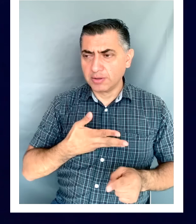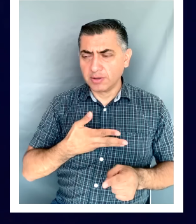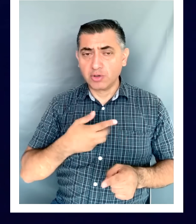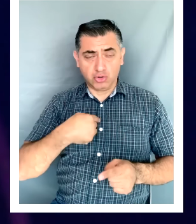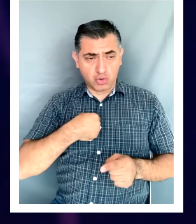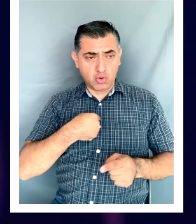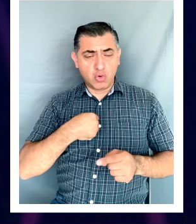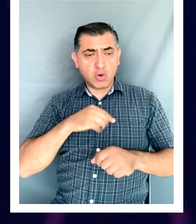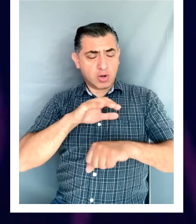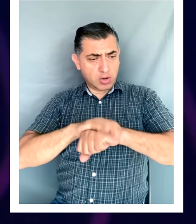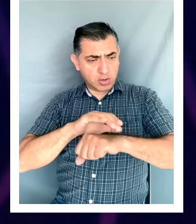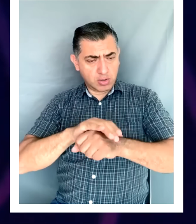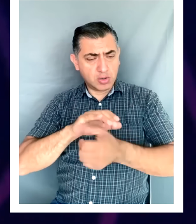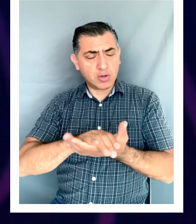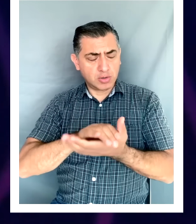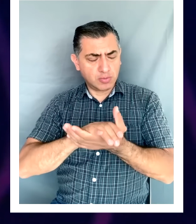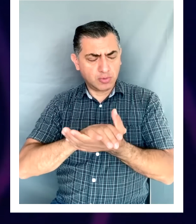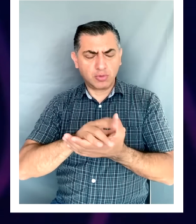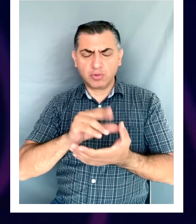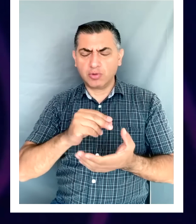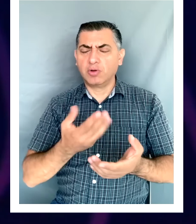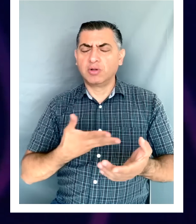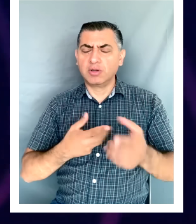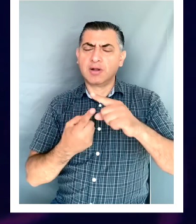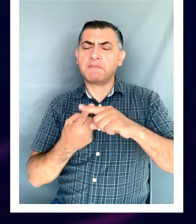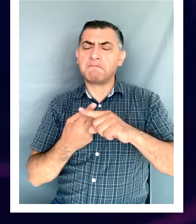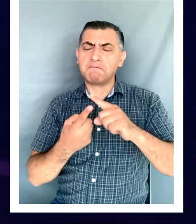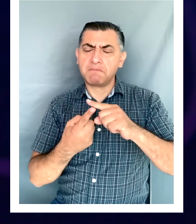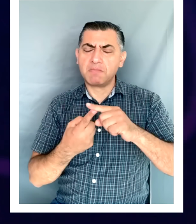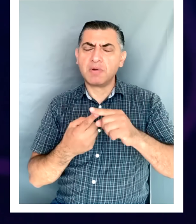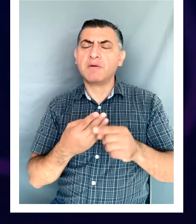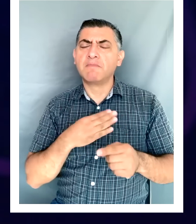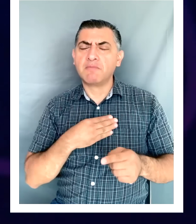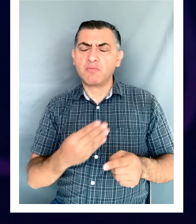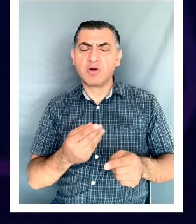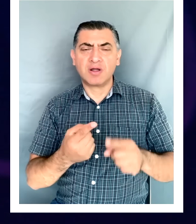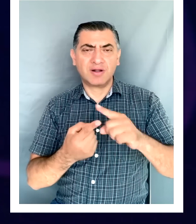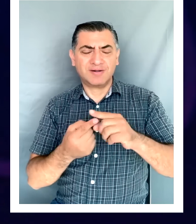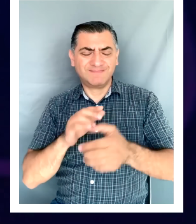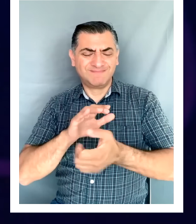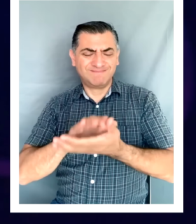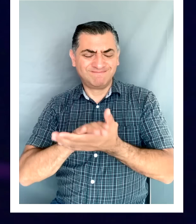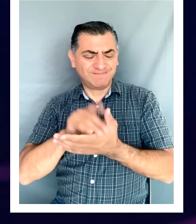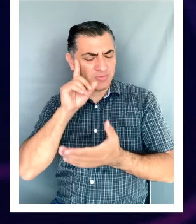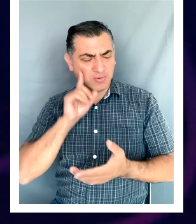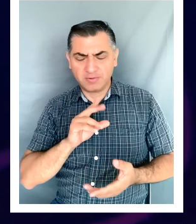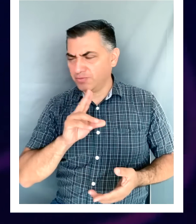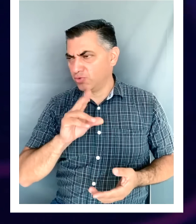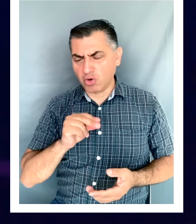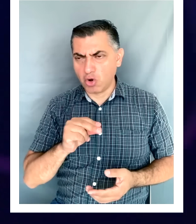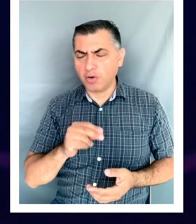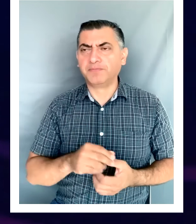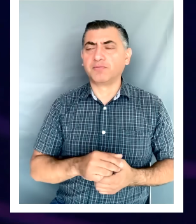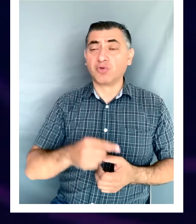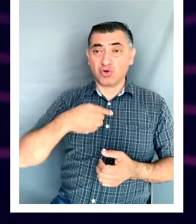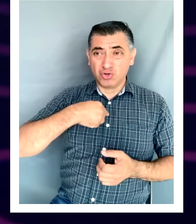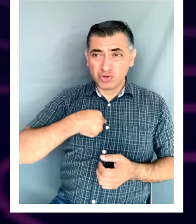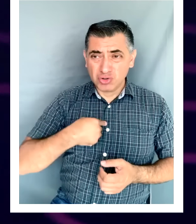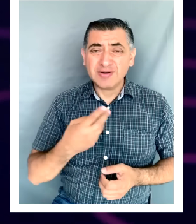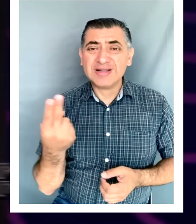como esposo no es tener una buena esposa eso es tarea de mi esposa mi tarea es ser el mejor